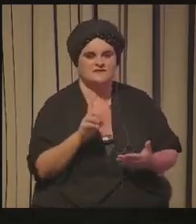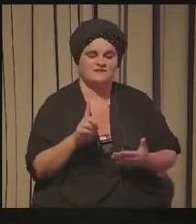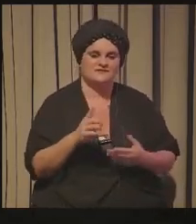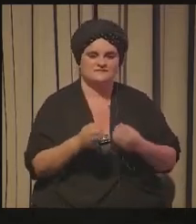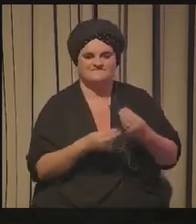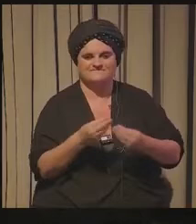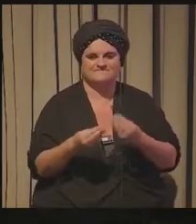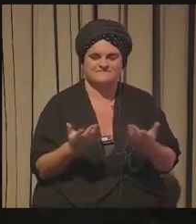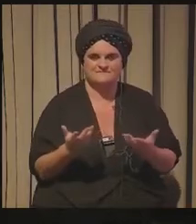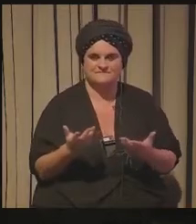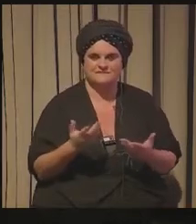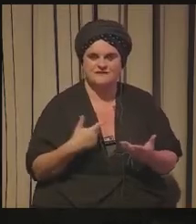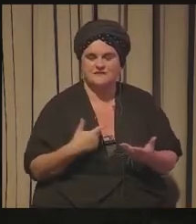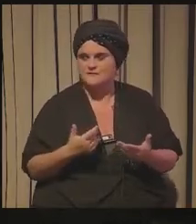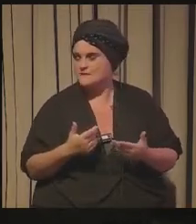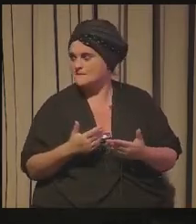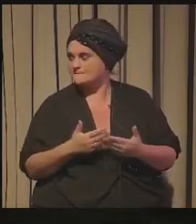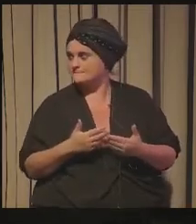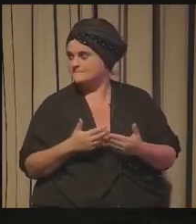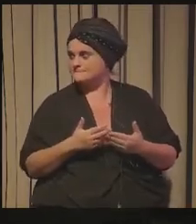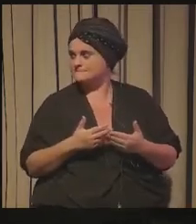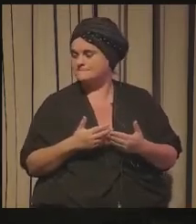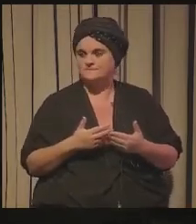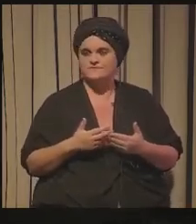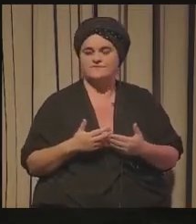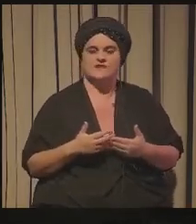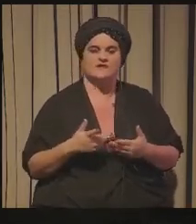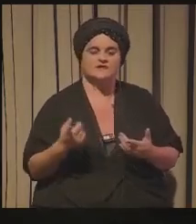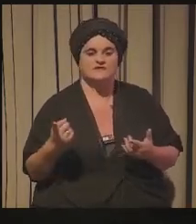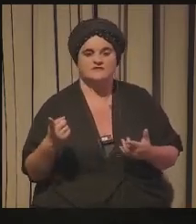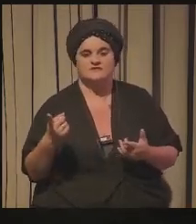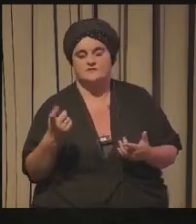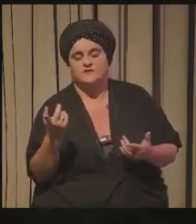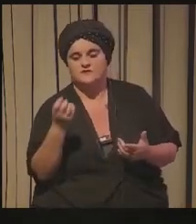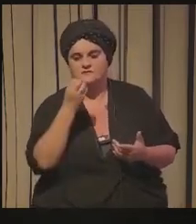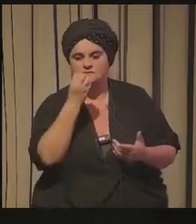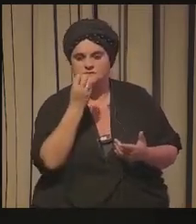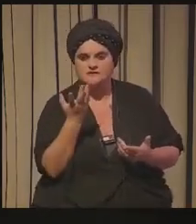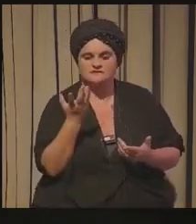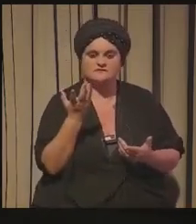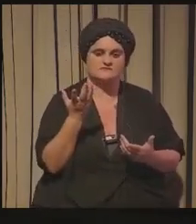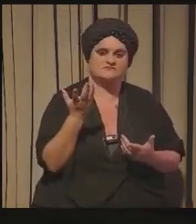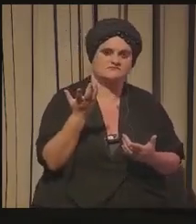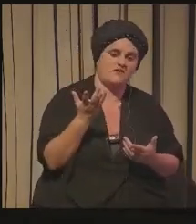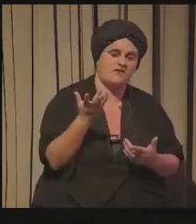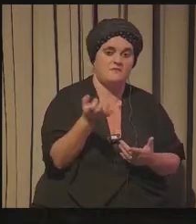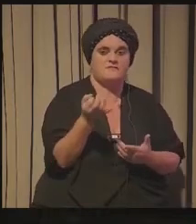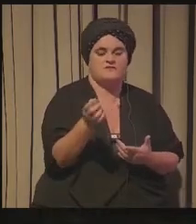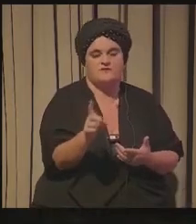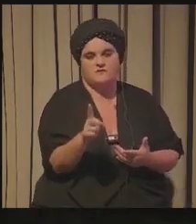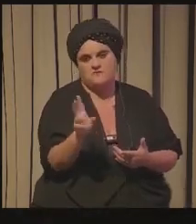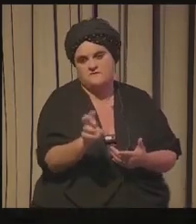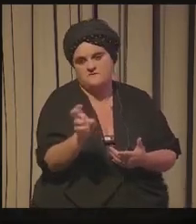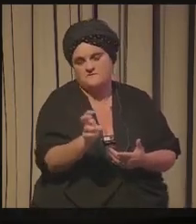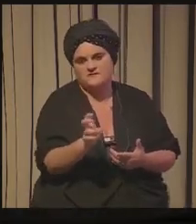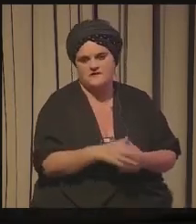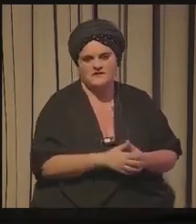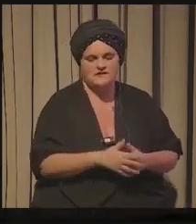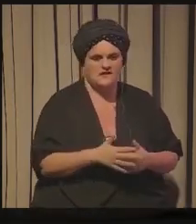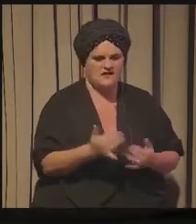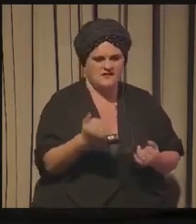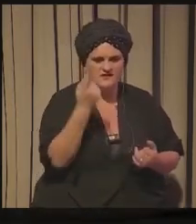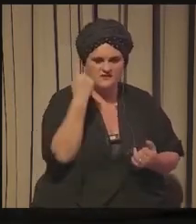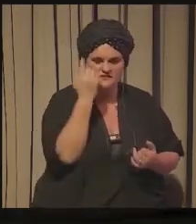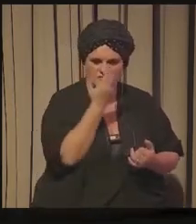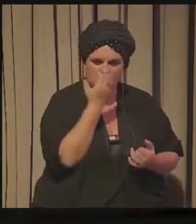pero es mejor que cualquier otra cosa que se le ha ocurrido a alguien y tenemos que mitigar X. Lo que tenemos son alumnos que